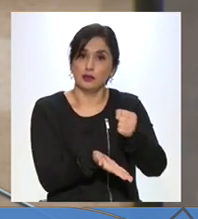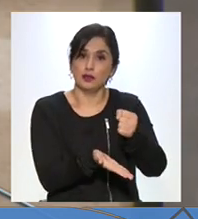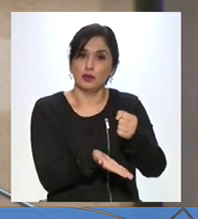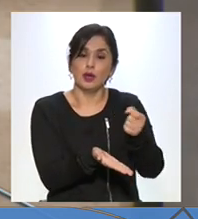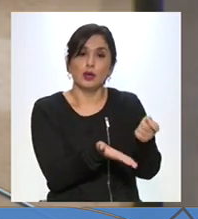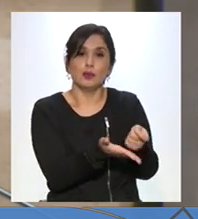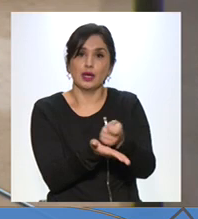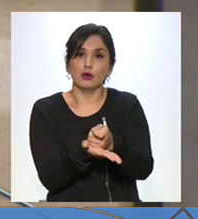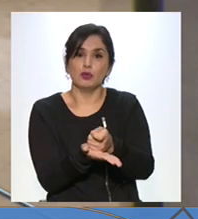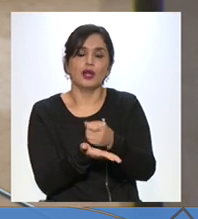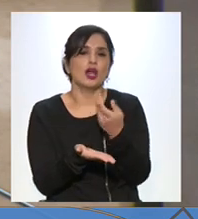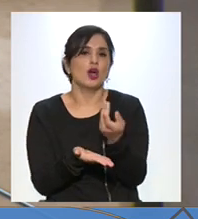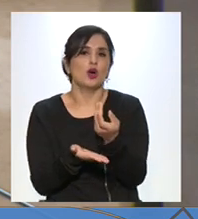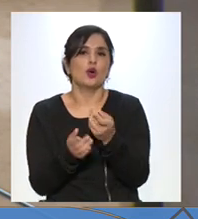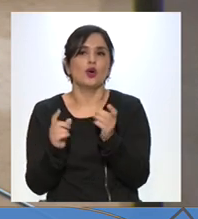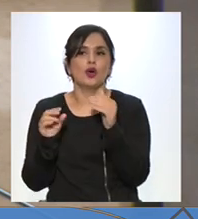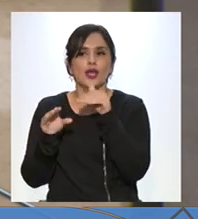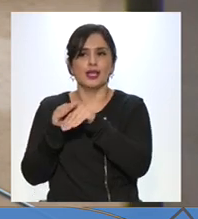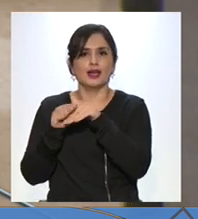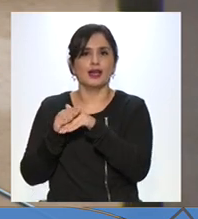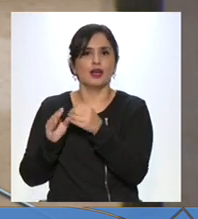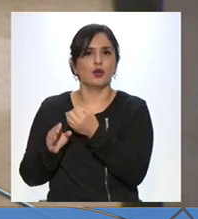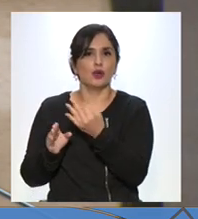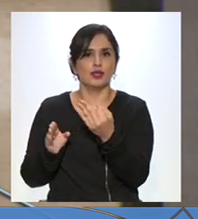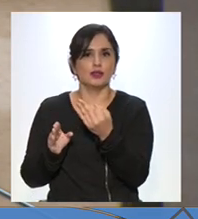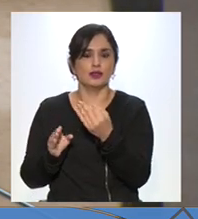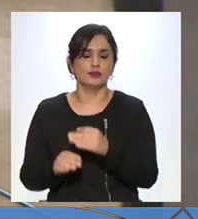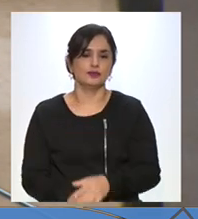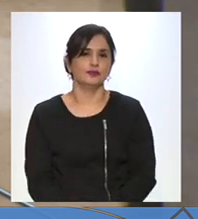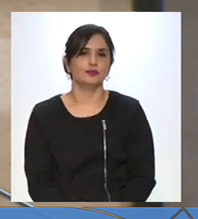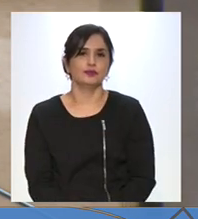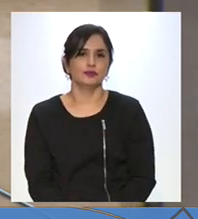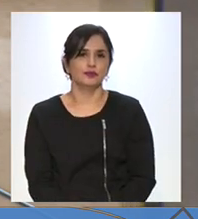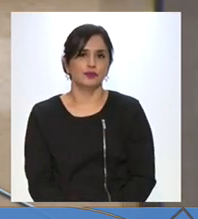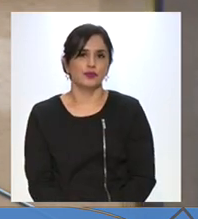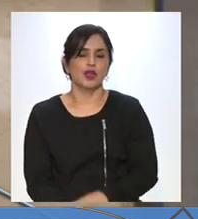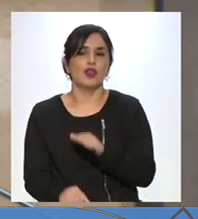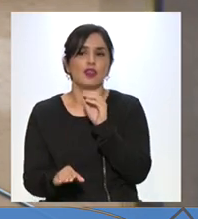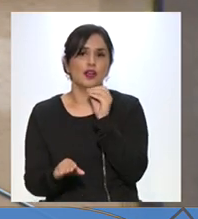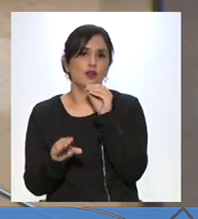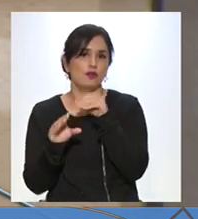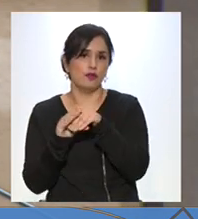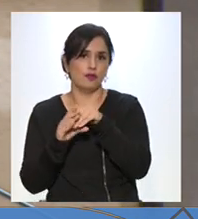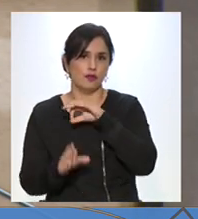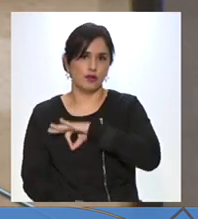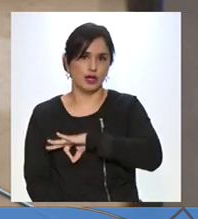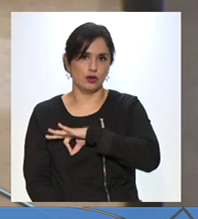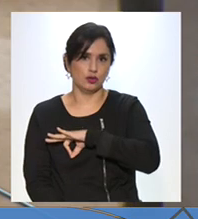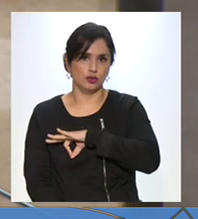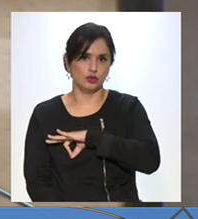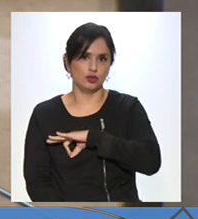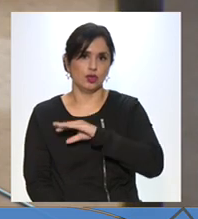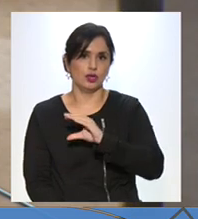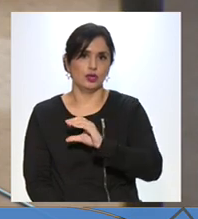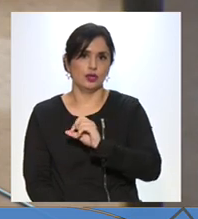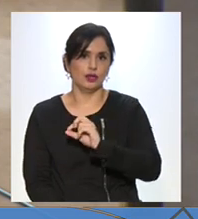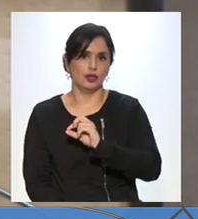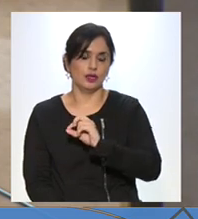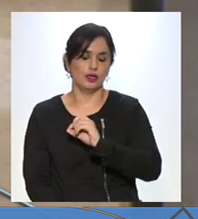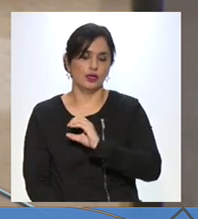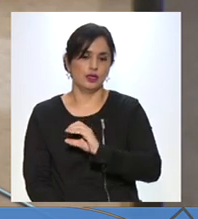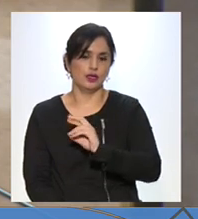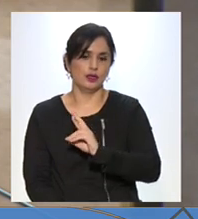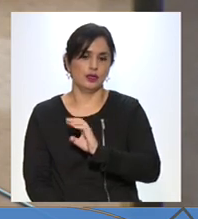de crédito, mucho más que en las tasas largas. Las tasas largas han estado hasta el momento siendo afectadas por otro factor y a una